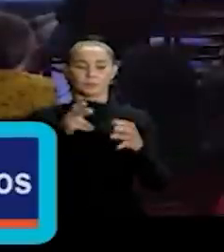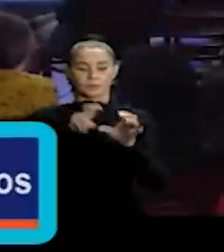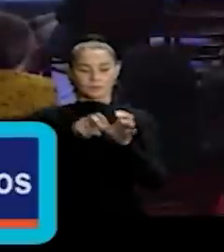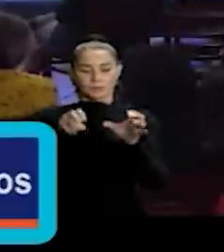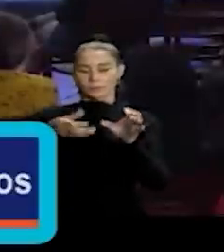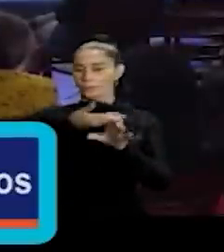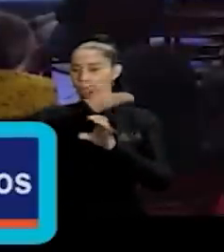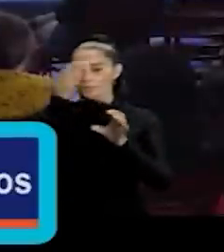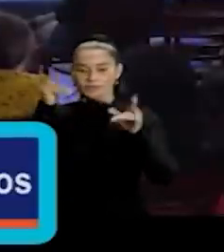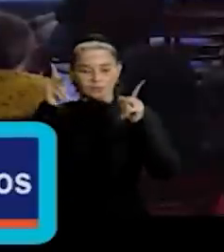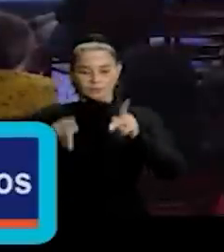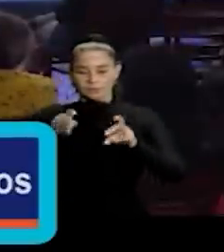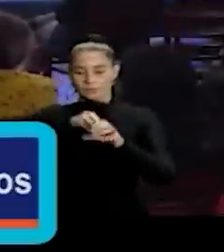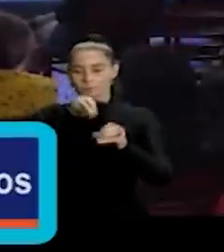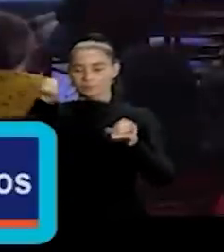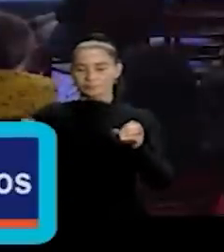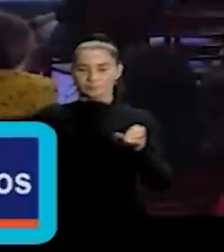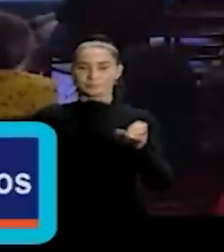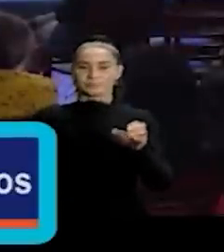el vehículo vacío.